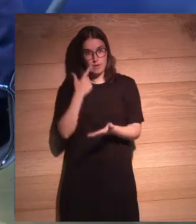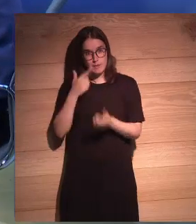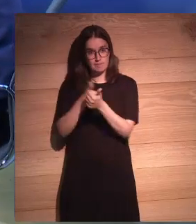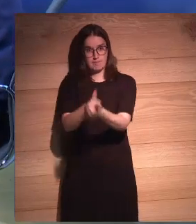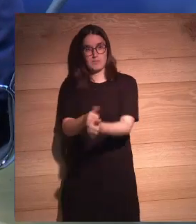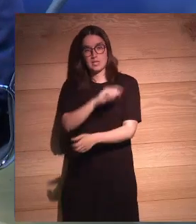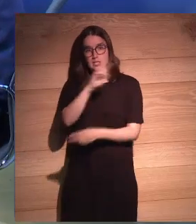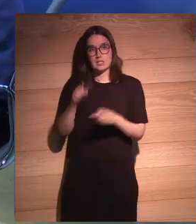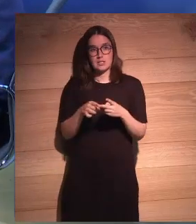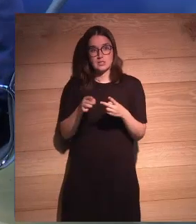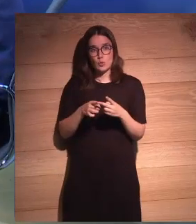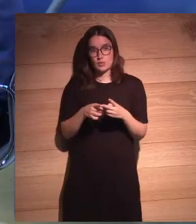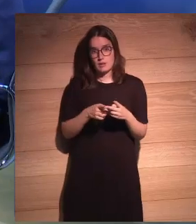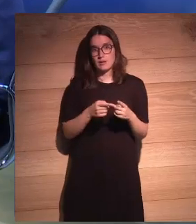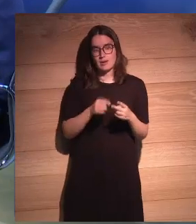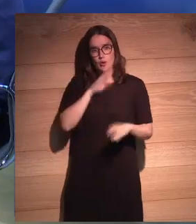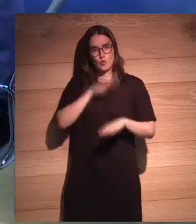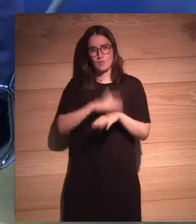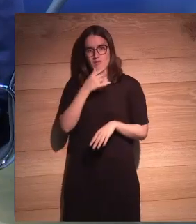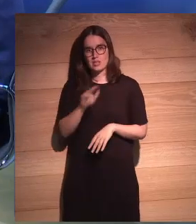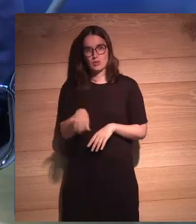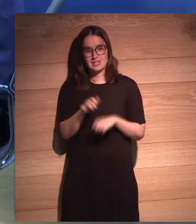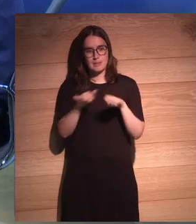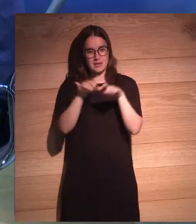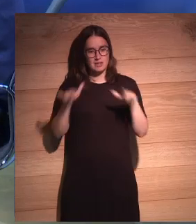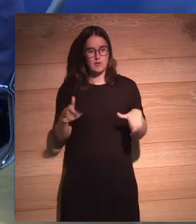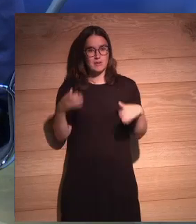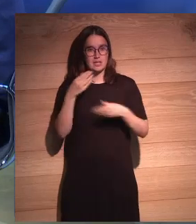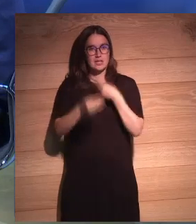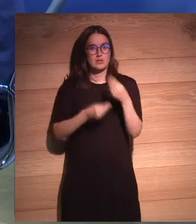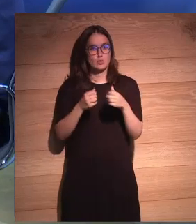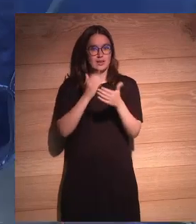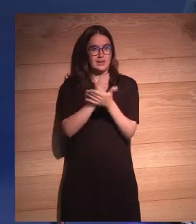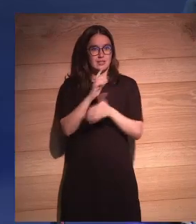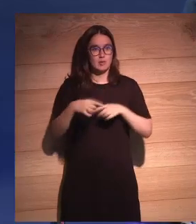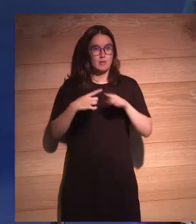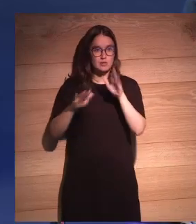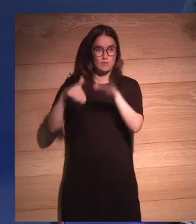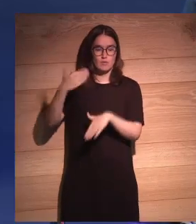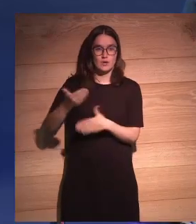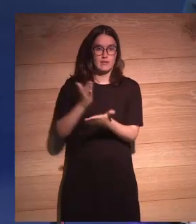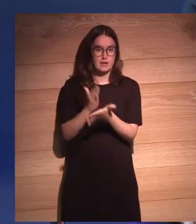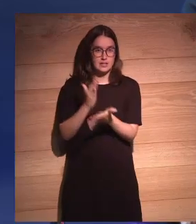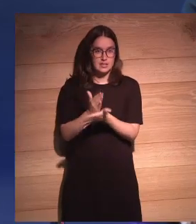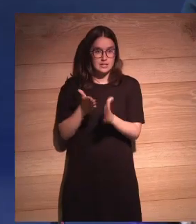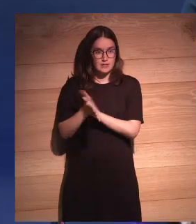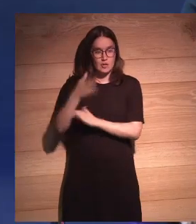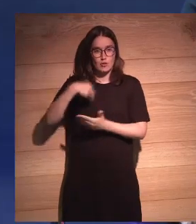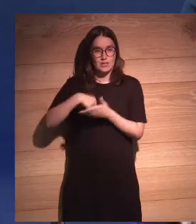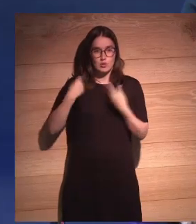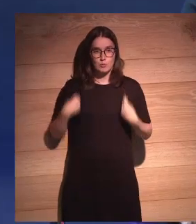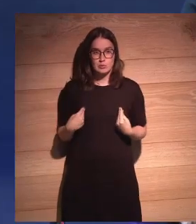condición, que no es sencilla de cumplir, es que esa plataforma no solamente se utilice en el aula, sino también fuera del aula. Es decir, que esos